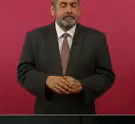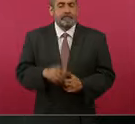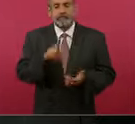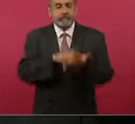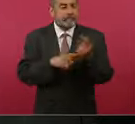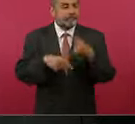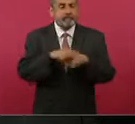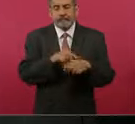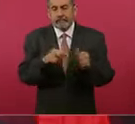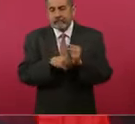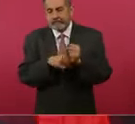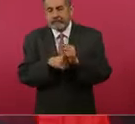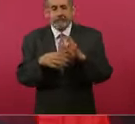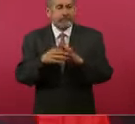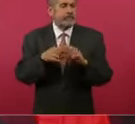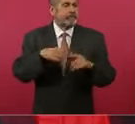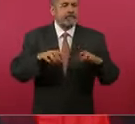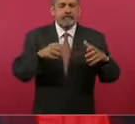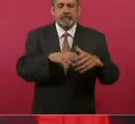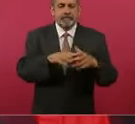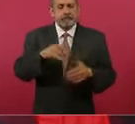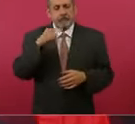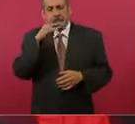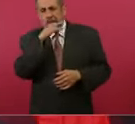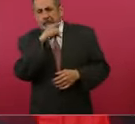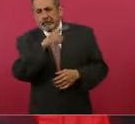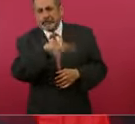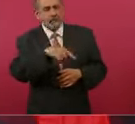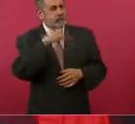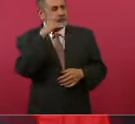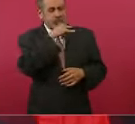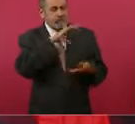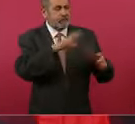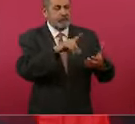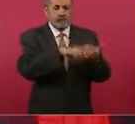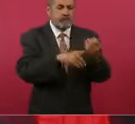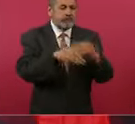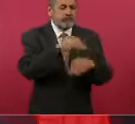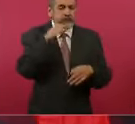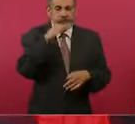escondían de manera hipócrita, porque esa es la doctrina